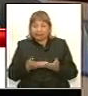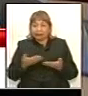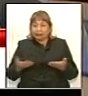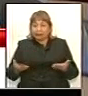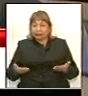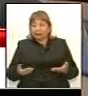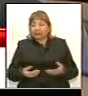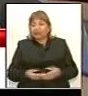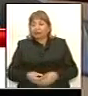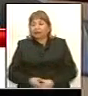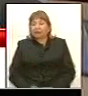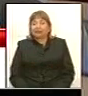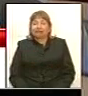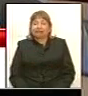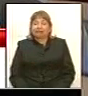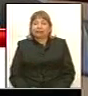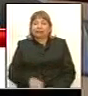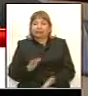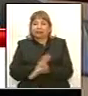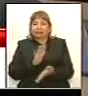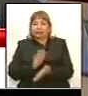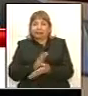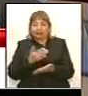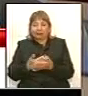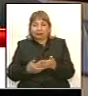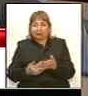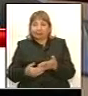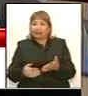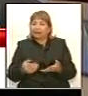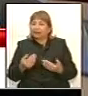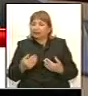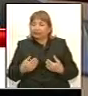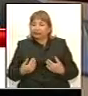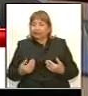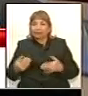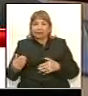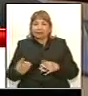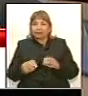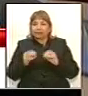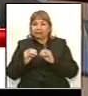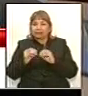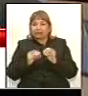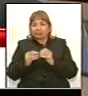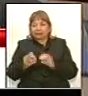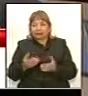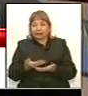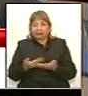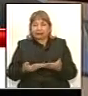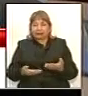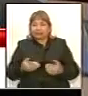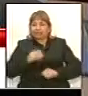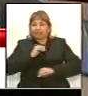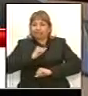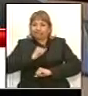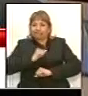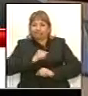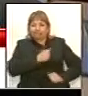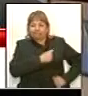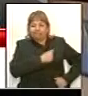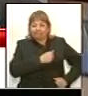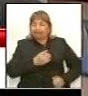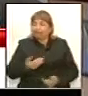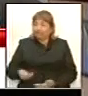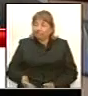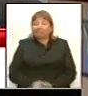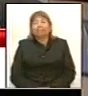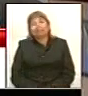está con documentación en esta comisión para hacer la indagación en el Ministerio de Defensa y procurar